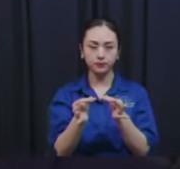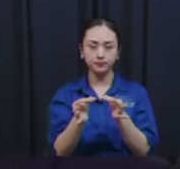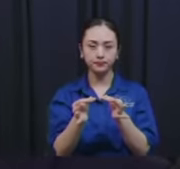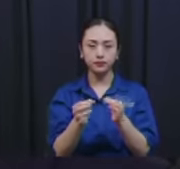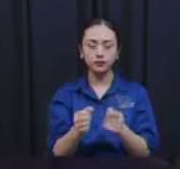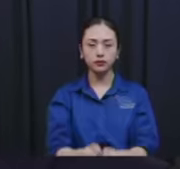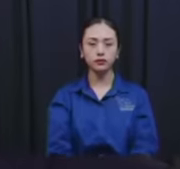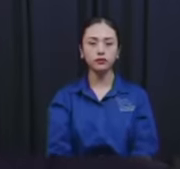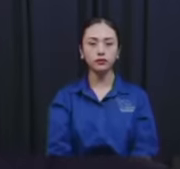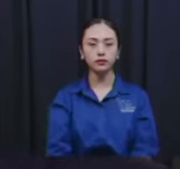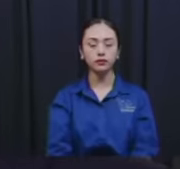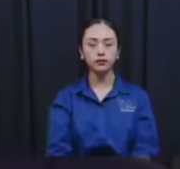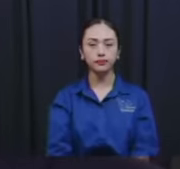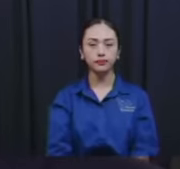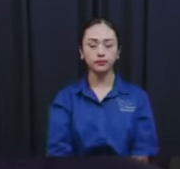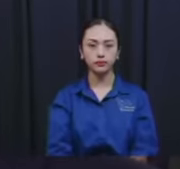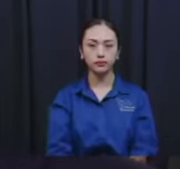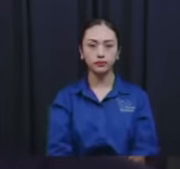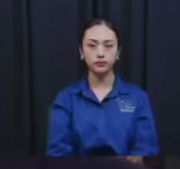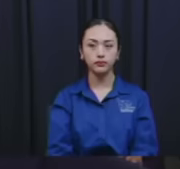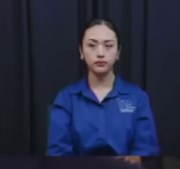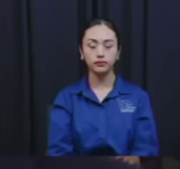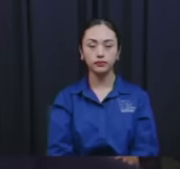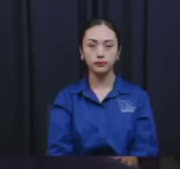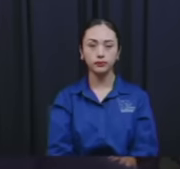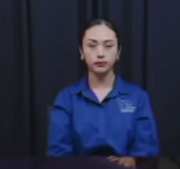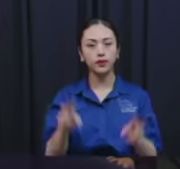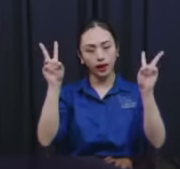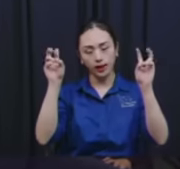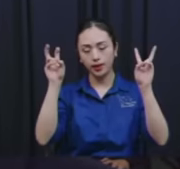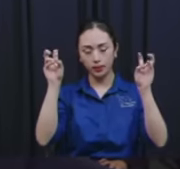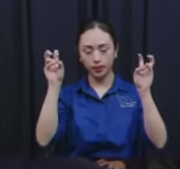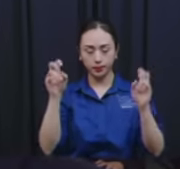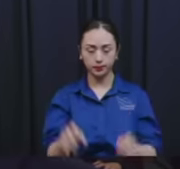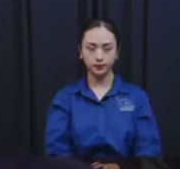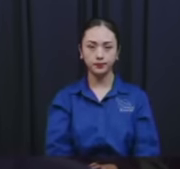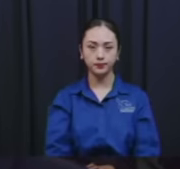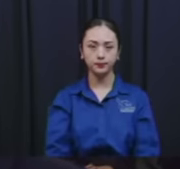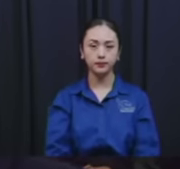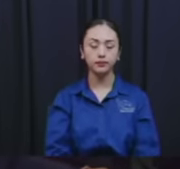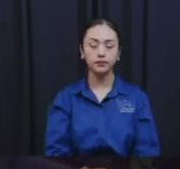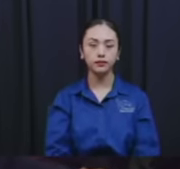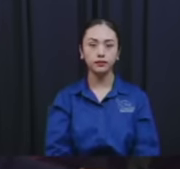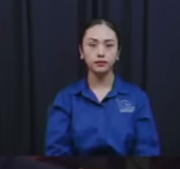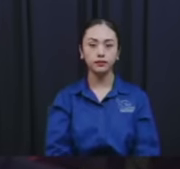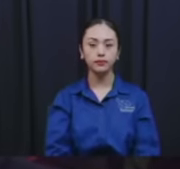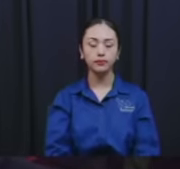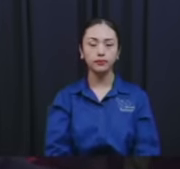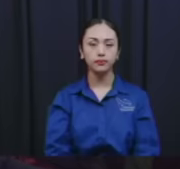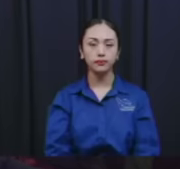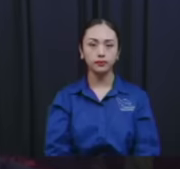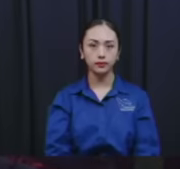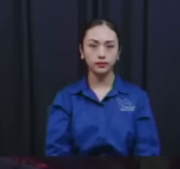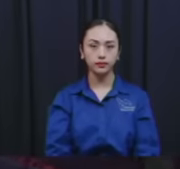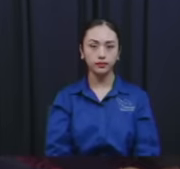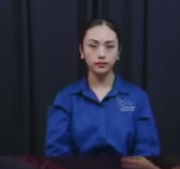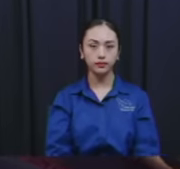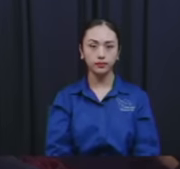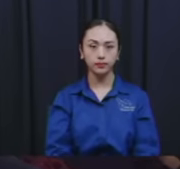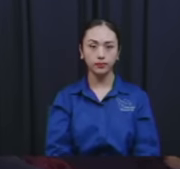finalizar este tema pero importa yo siento rico platicar con usted eh Son